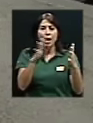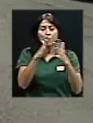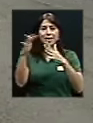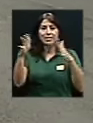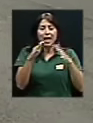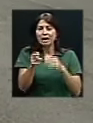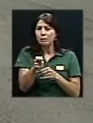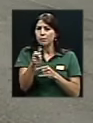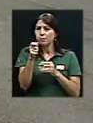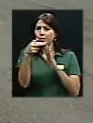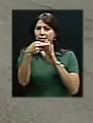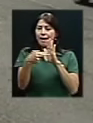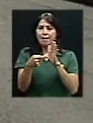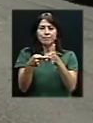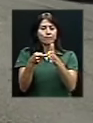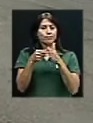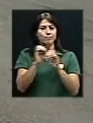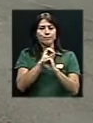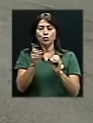e insuficientes.